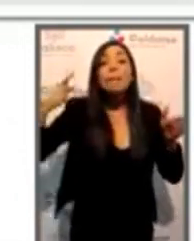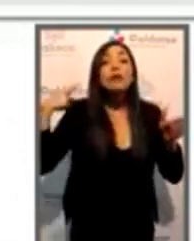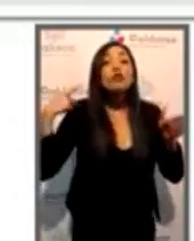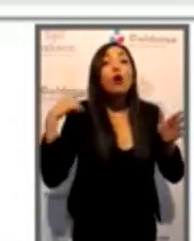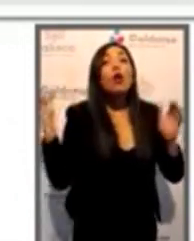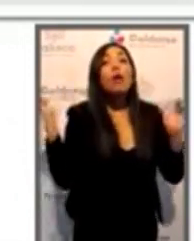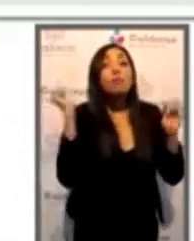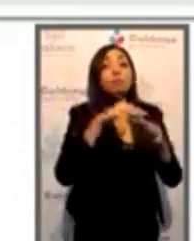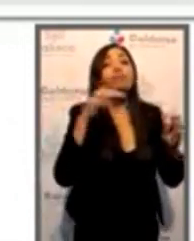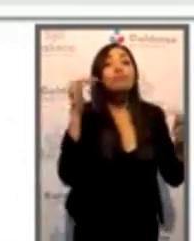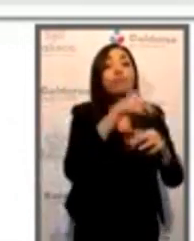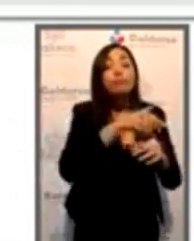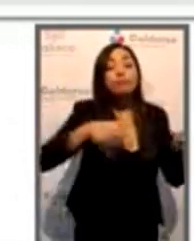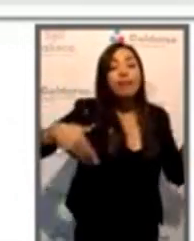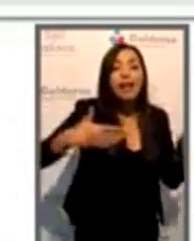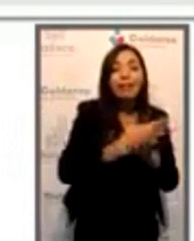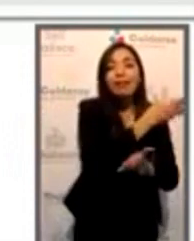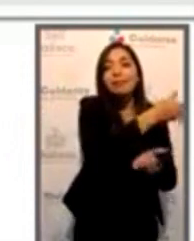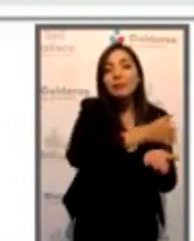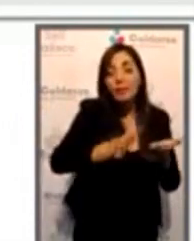la numeraria total: